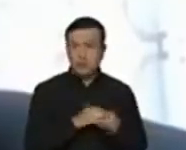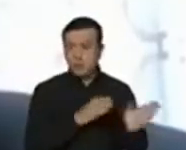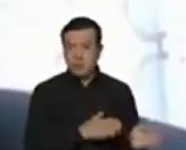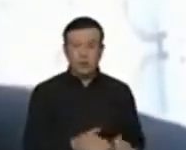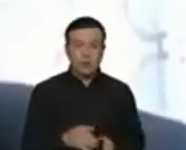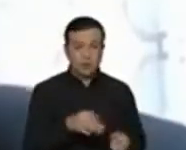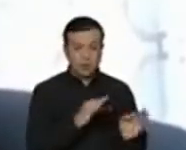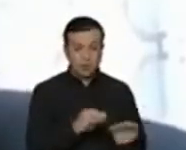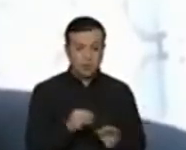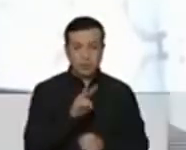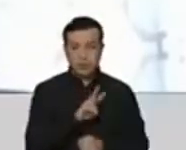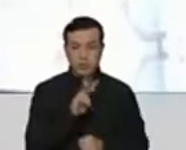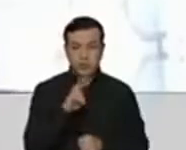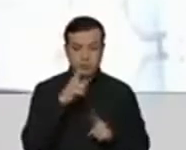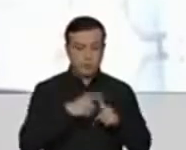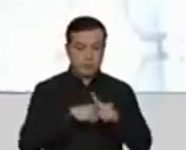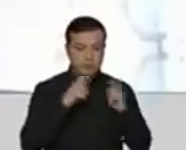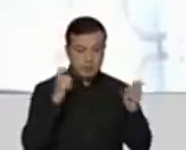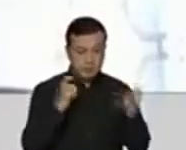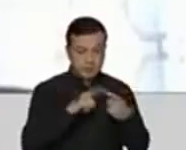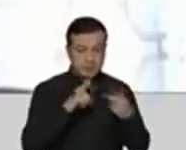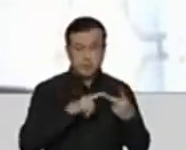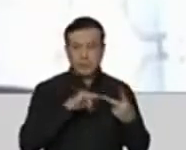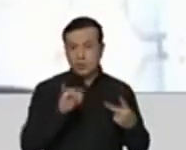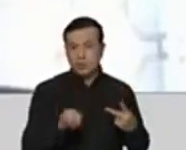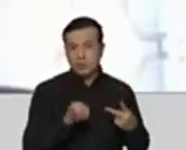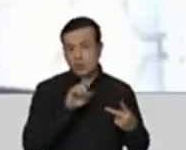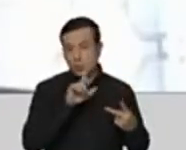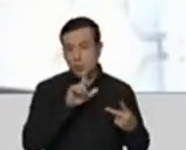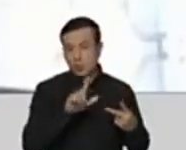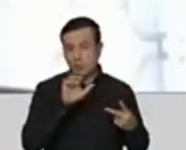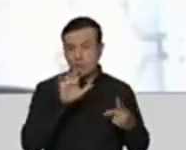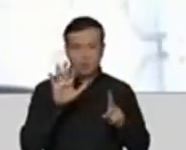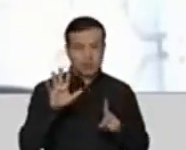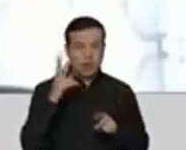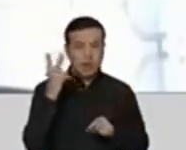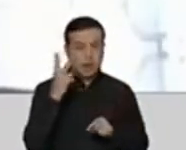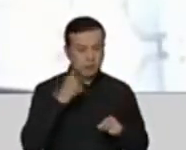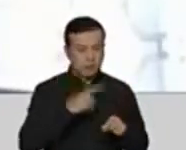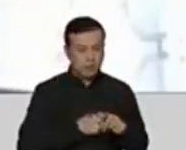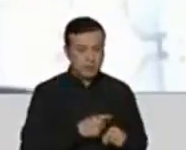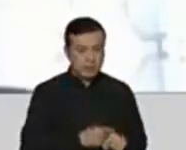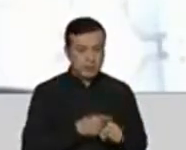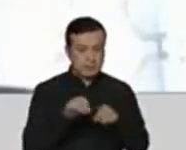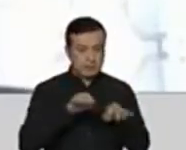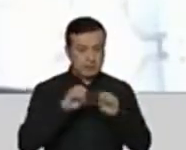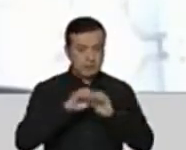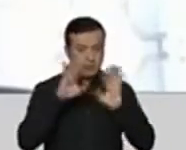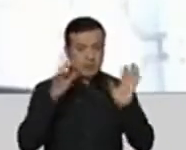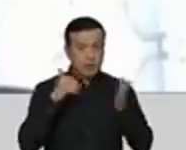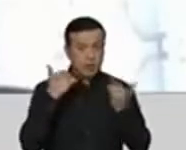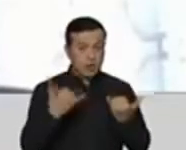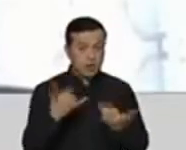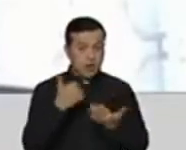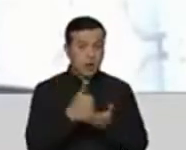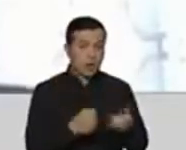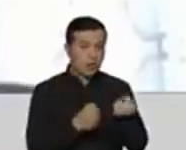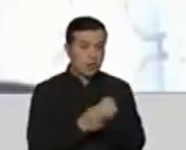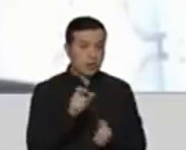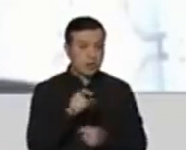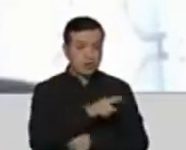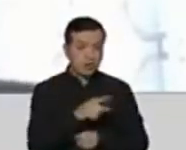dos, del 22 de marzo y de julio 6, y ambas son muy específicas en cuanto a ayudar en este momento de crisis, en el momento